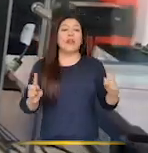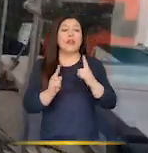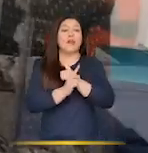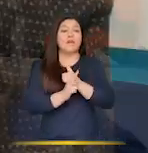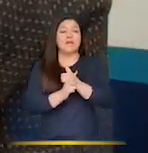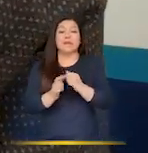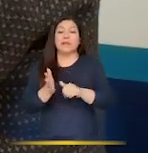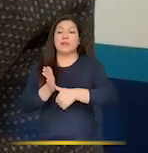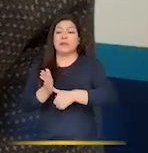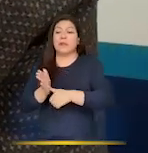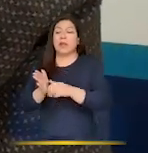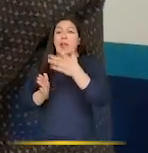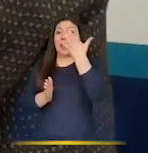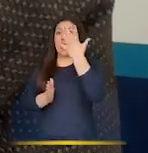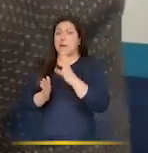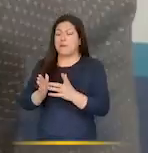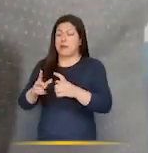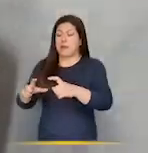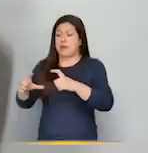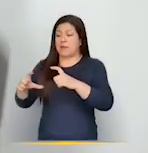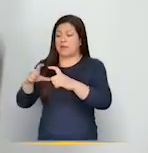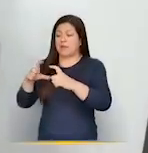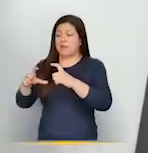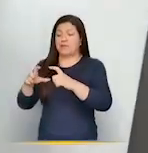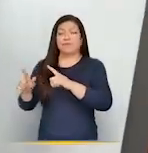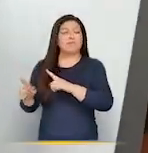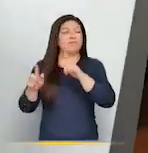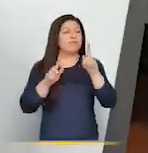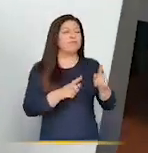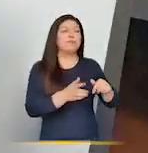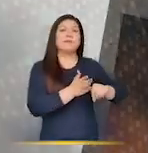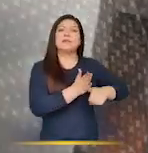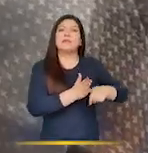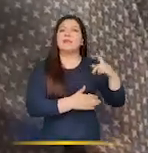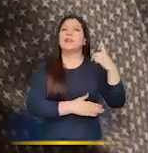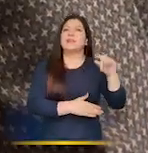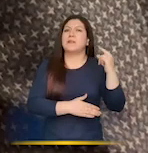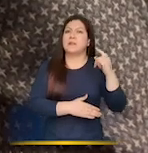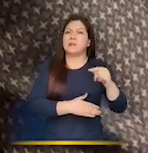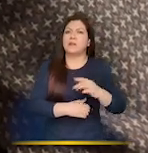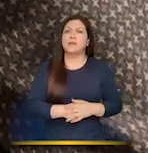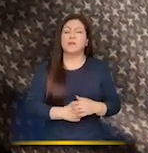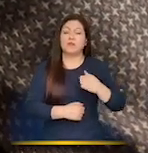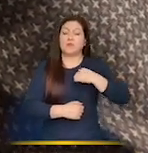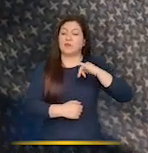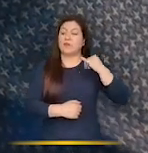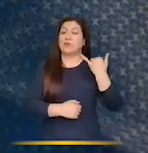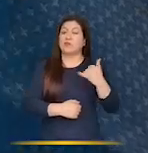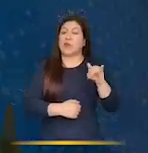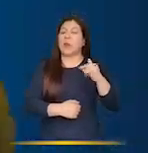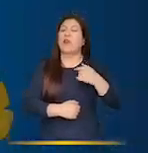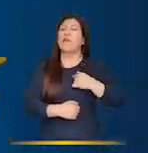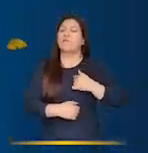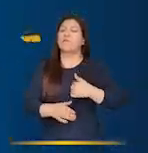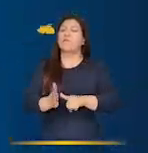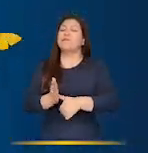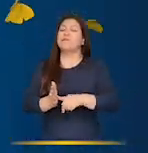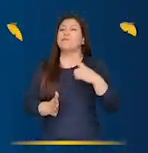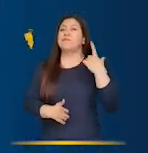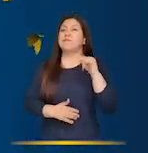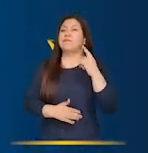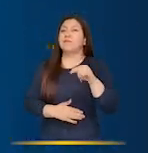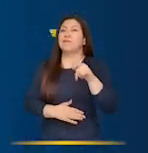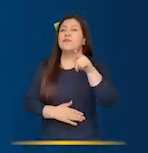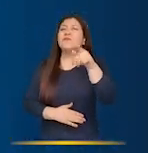Yo hago tránsito de la cédula amarilla a la cédula digital. Yo soy parte